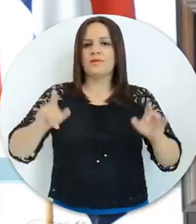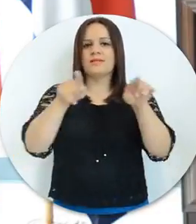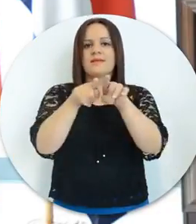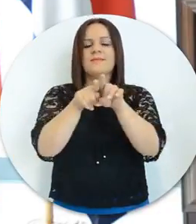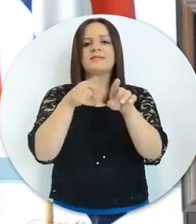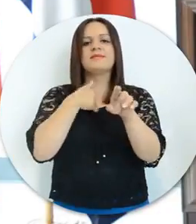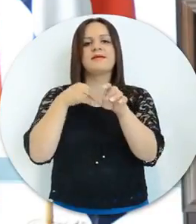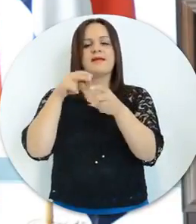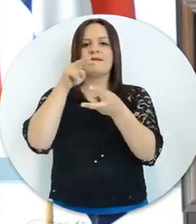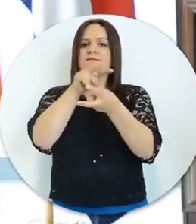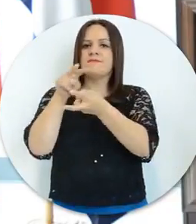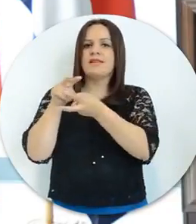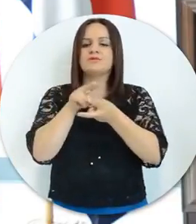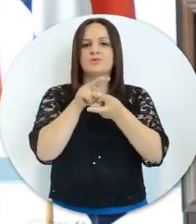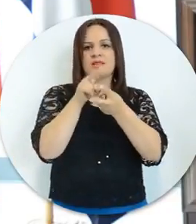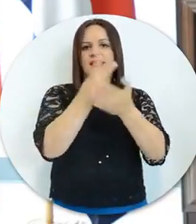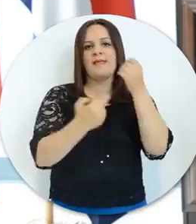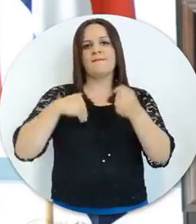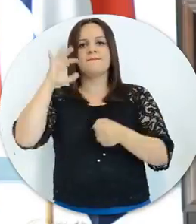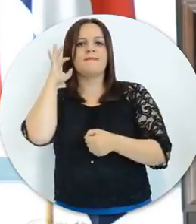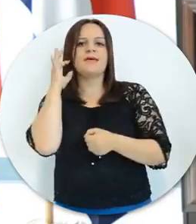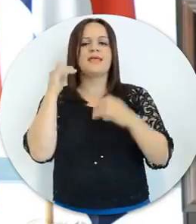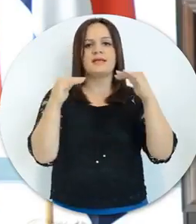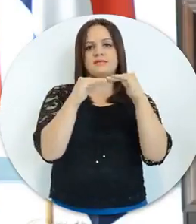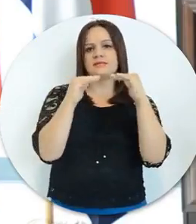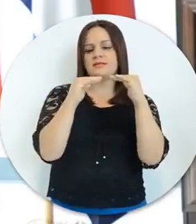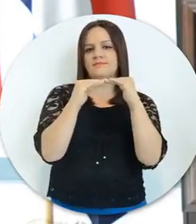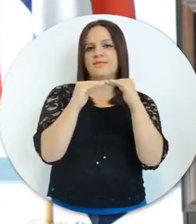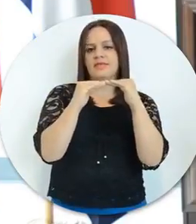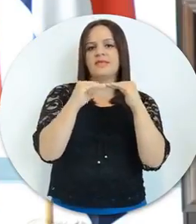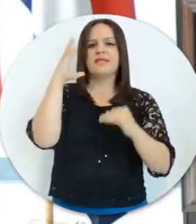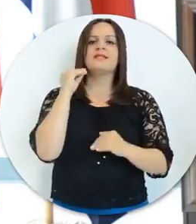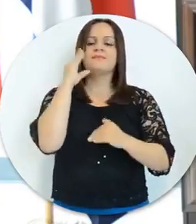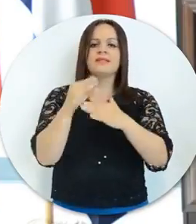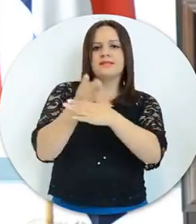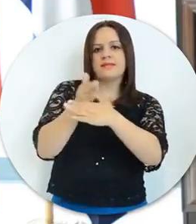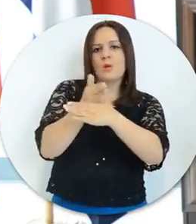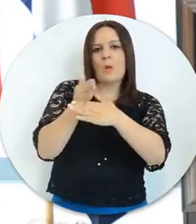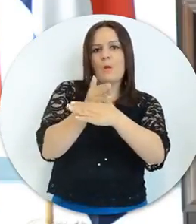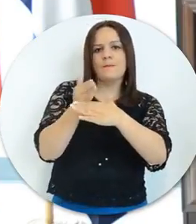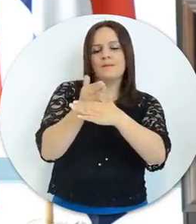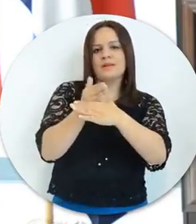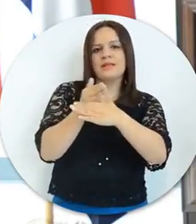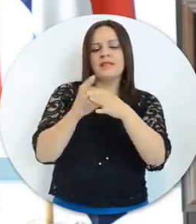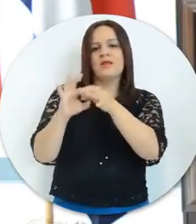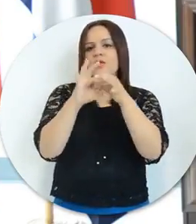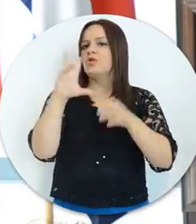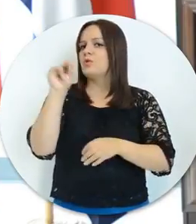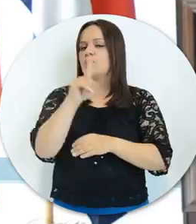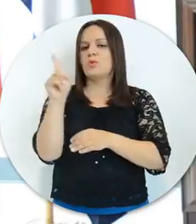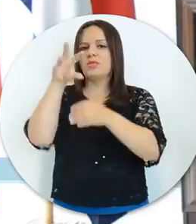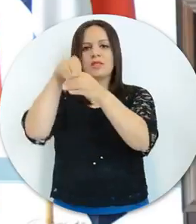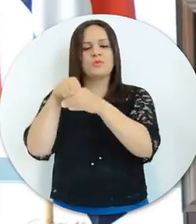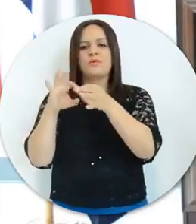que tengan relaciones en parejas que sean simétricas, que las experiencias sean compartidas y no en el marco de relaciones impropias.